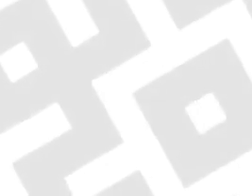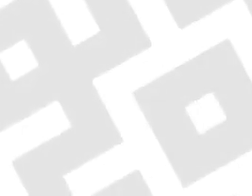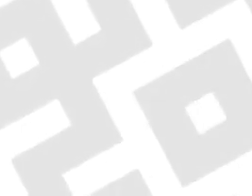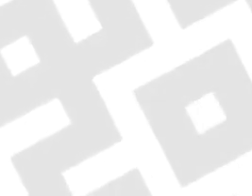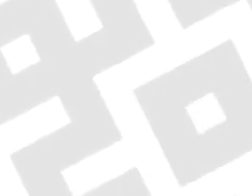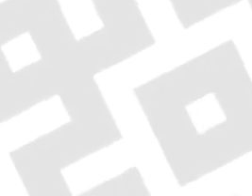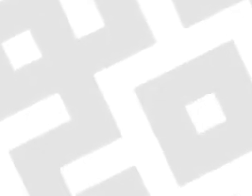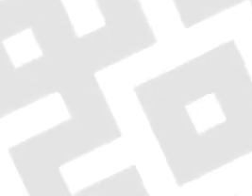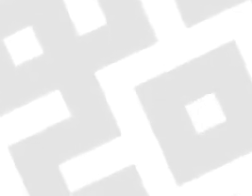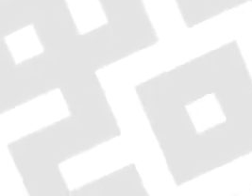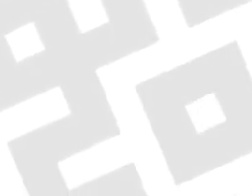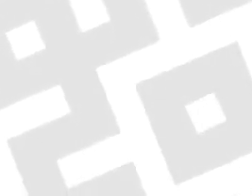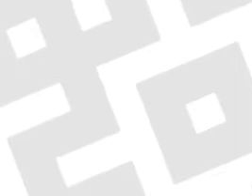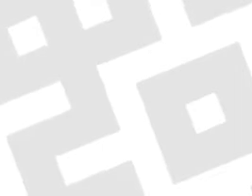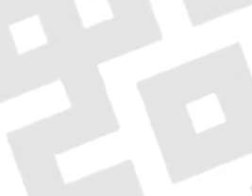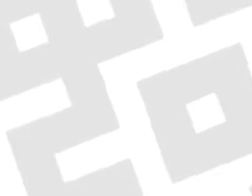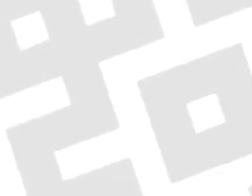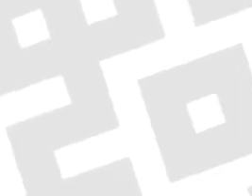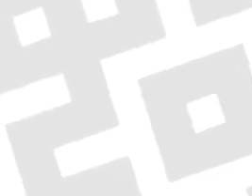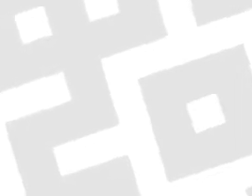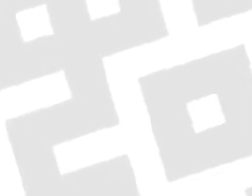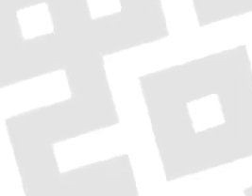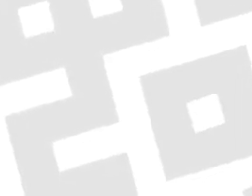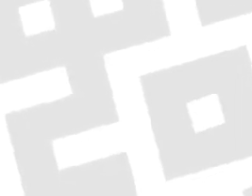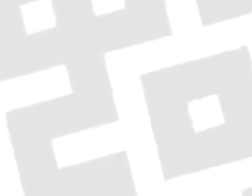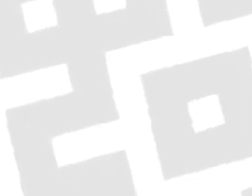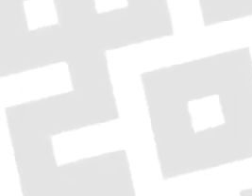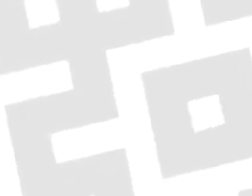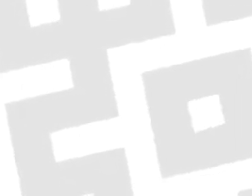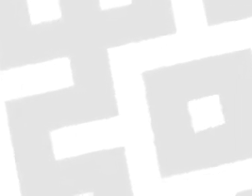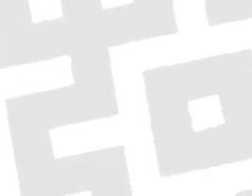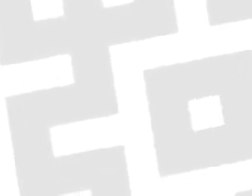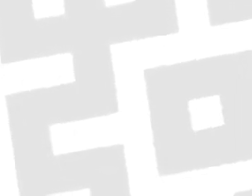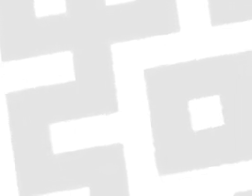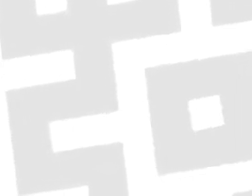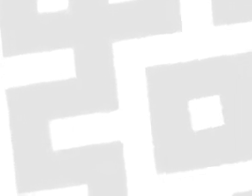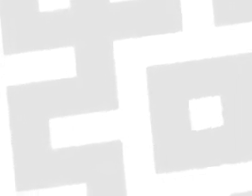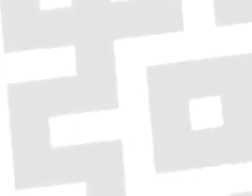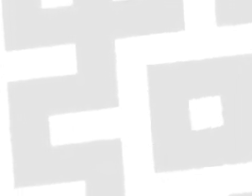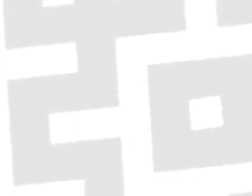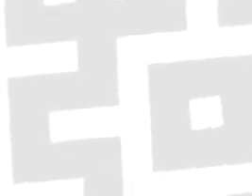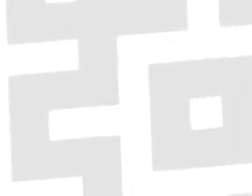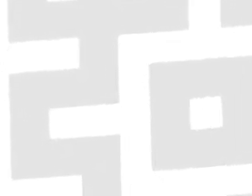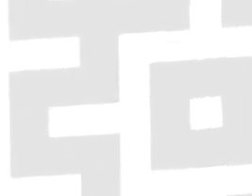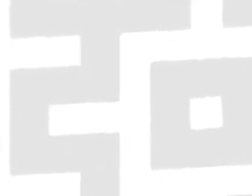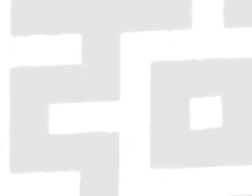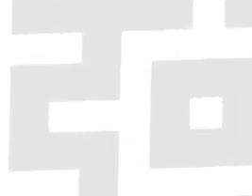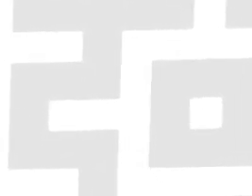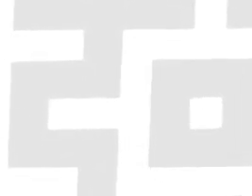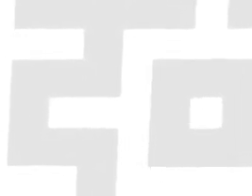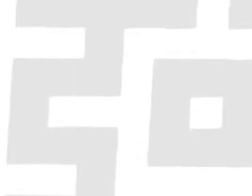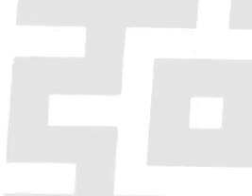y estrategia estatal contra el coronavirus actualización en veracruz